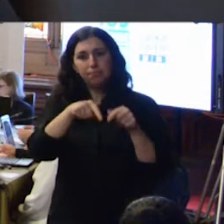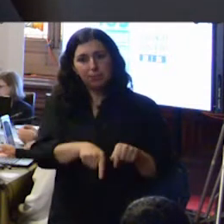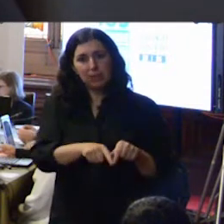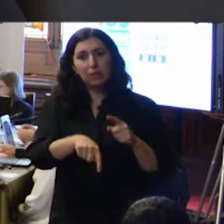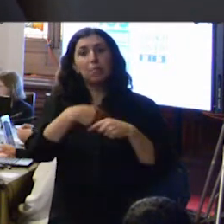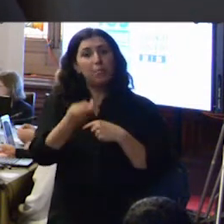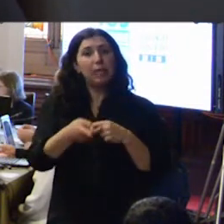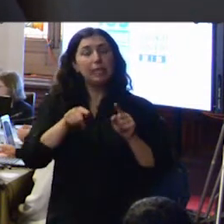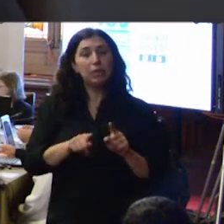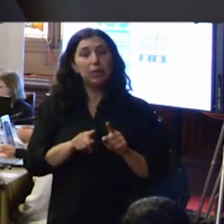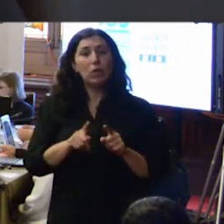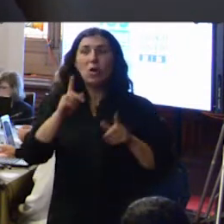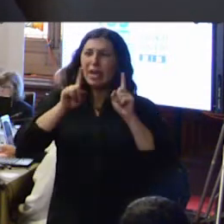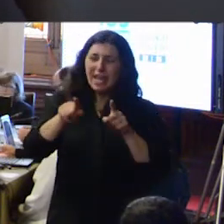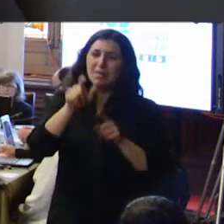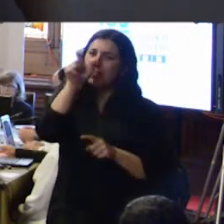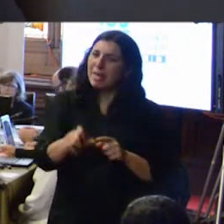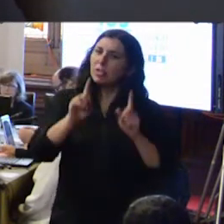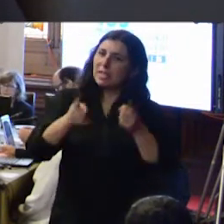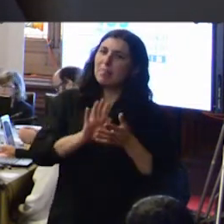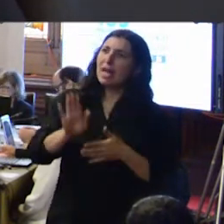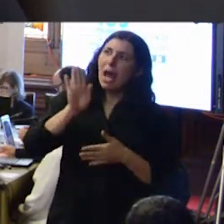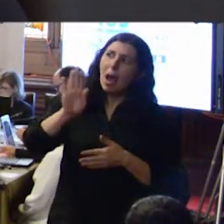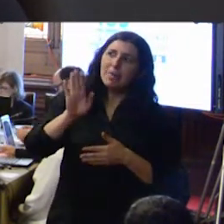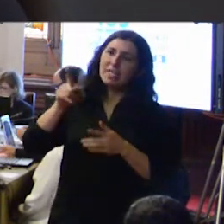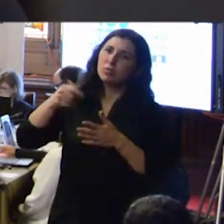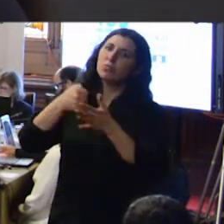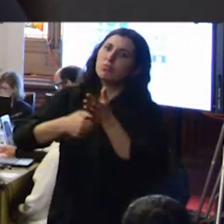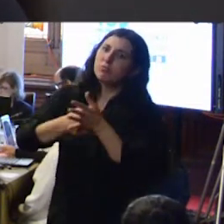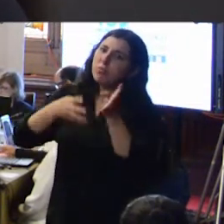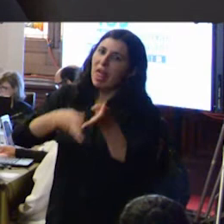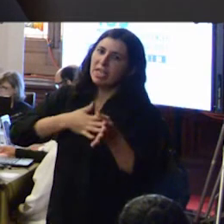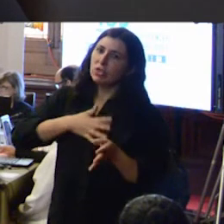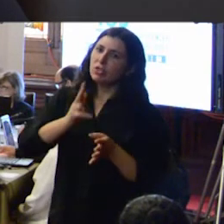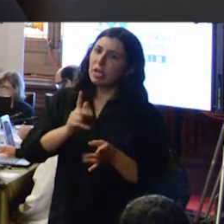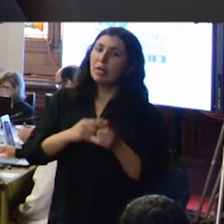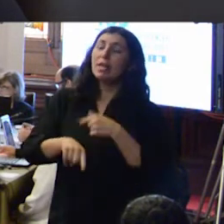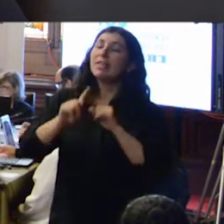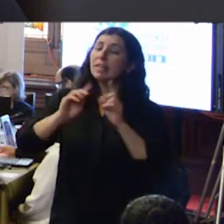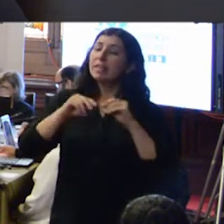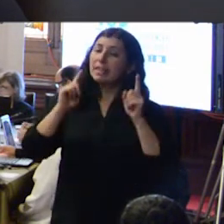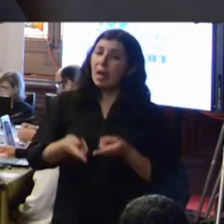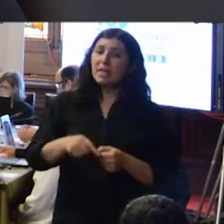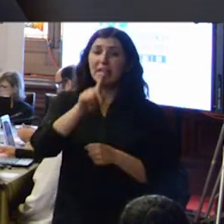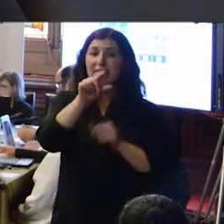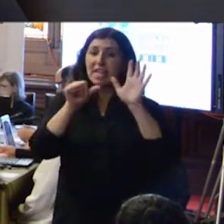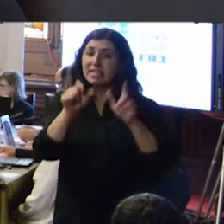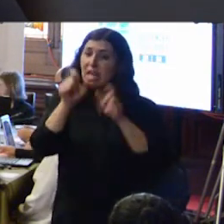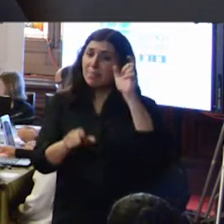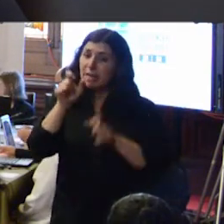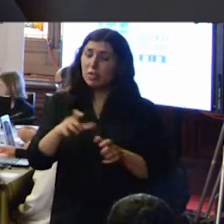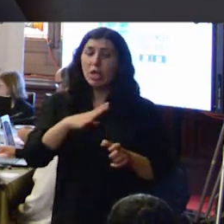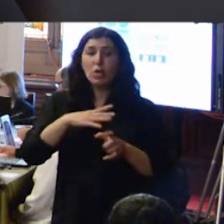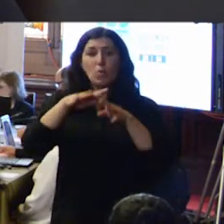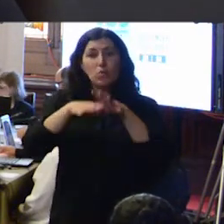es un ejemplo de amenazas. También se dieron las detenciones de 16 activistas el día de la marcha de las trabajadoras